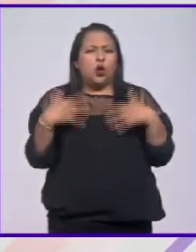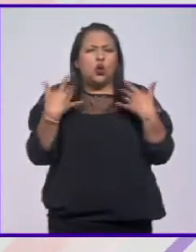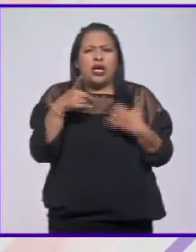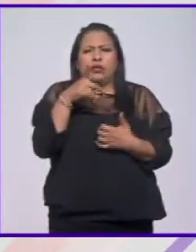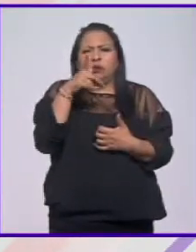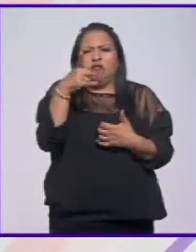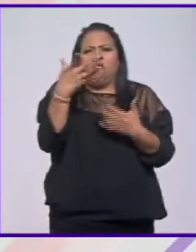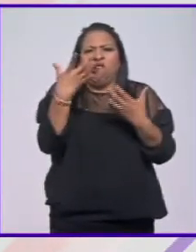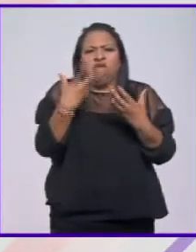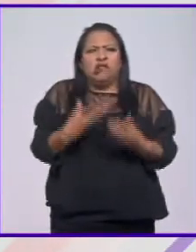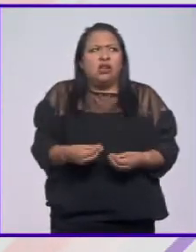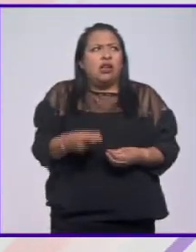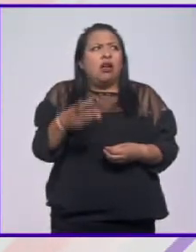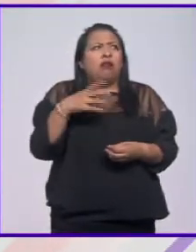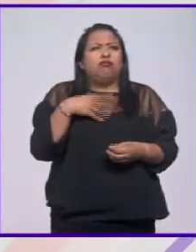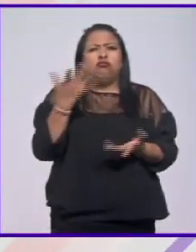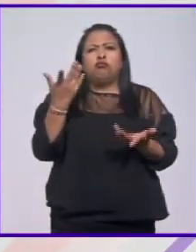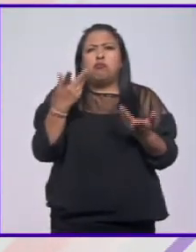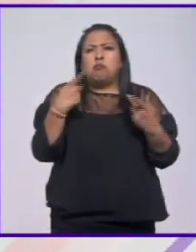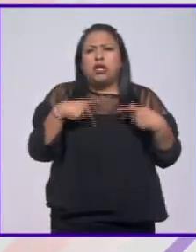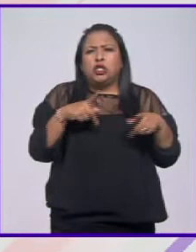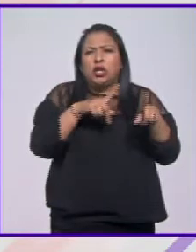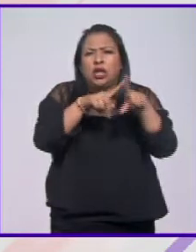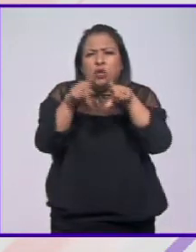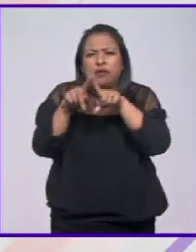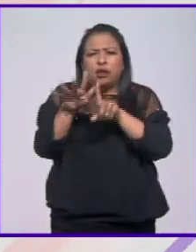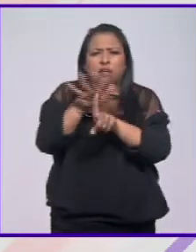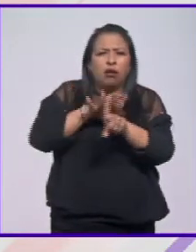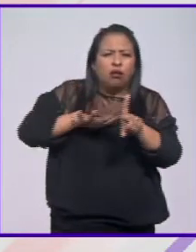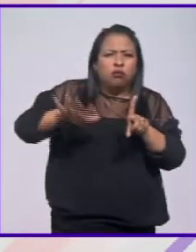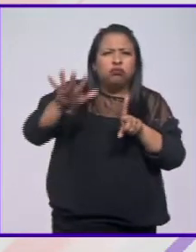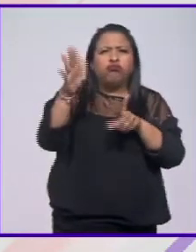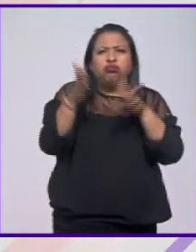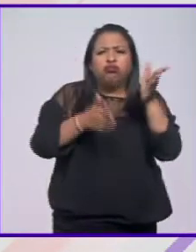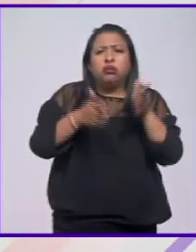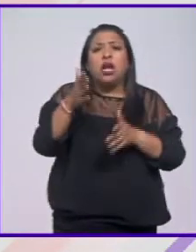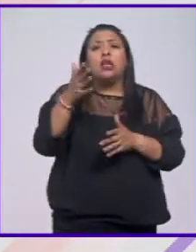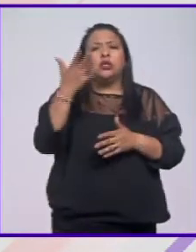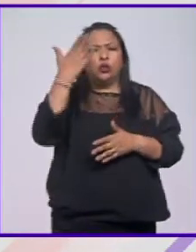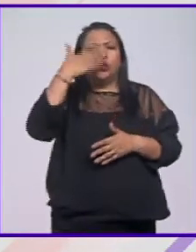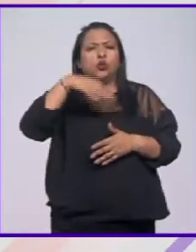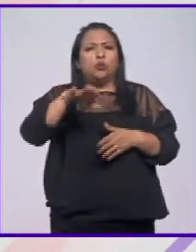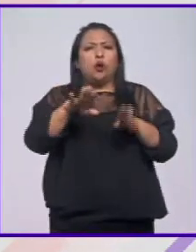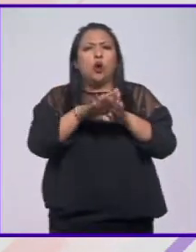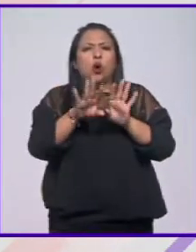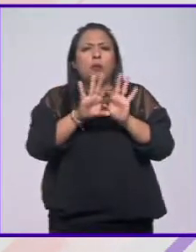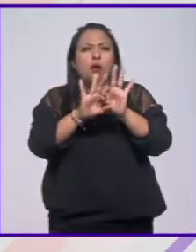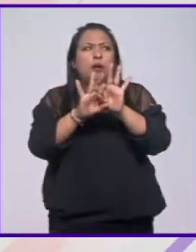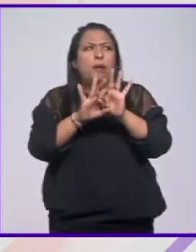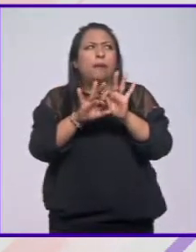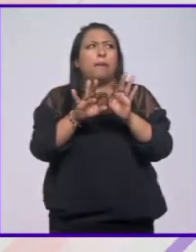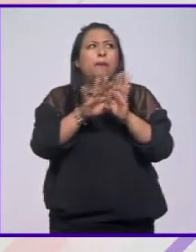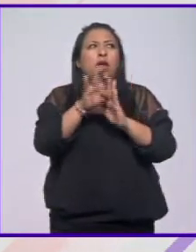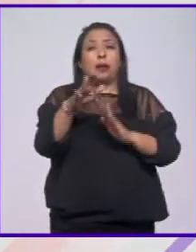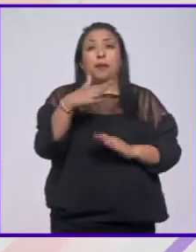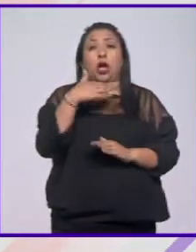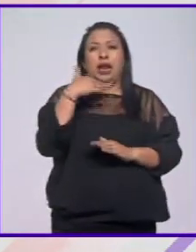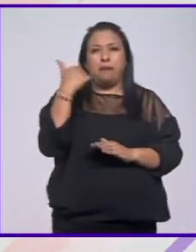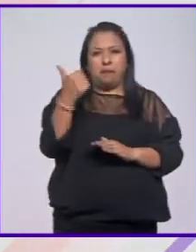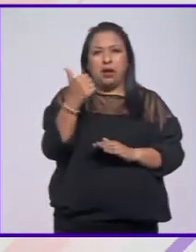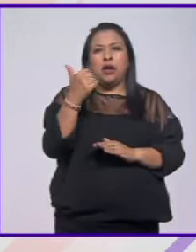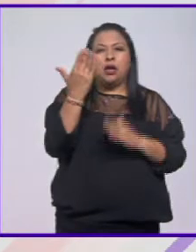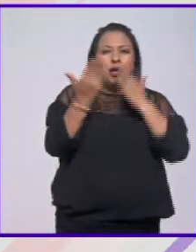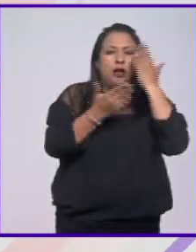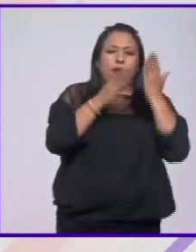espiritualmente y congregaba a gente muy importante en su entorno. Supo estar muy cercana, por ejemplo, en Berlín estuvo en el grupo de estudio de